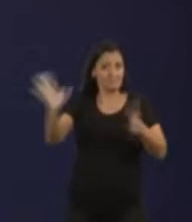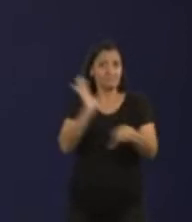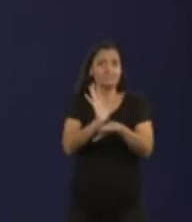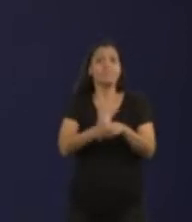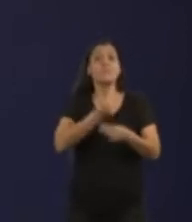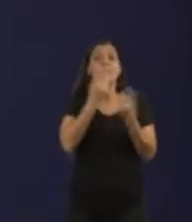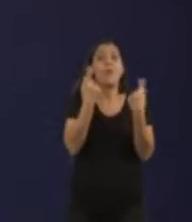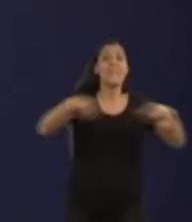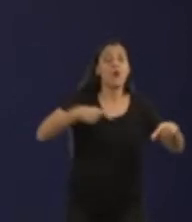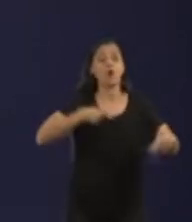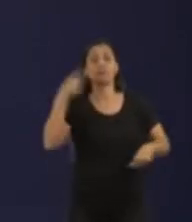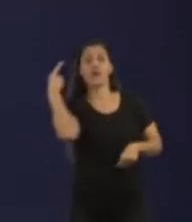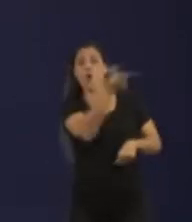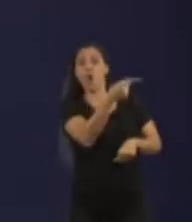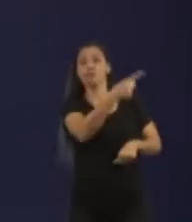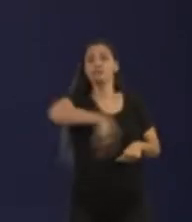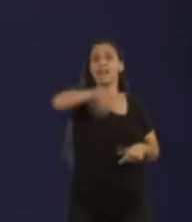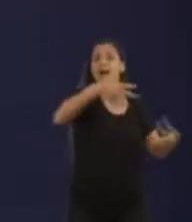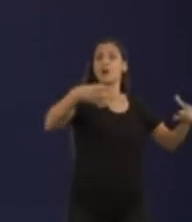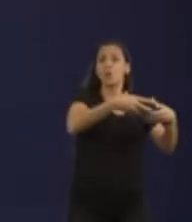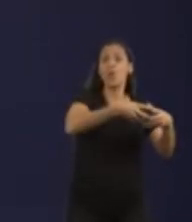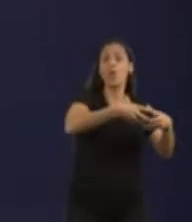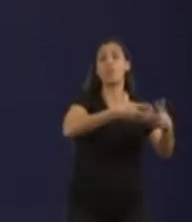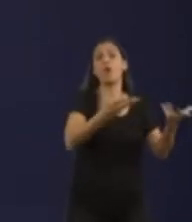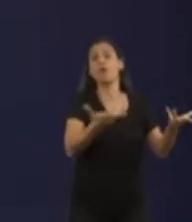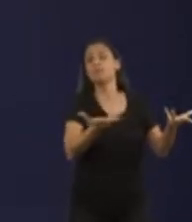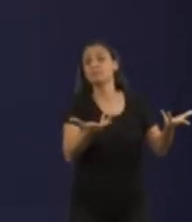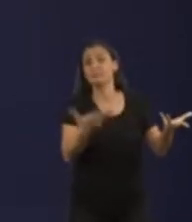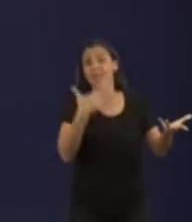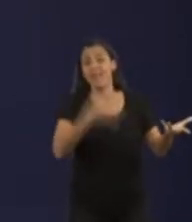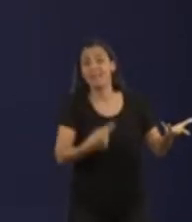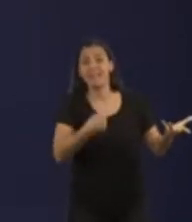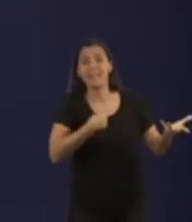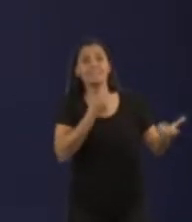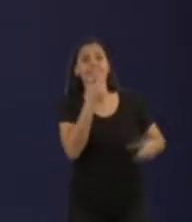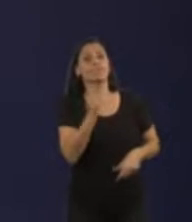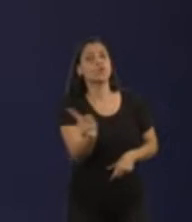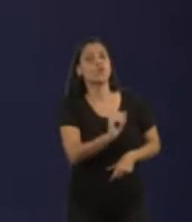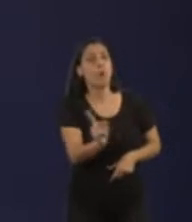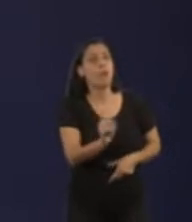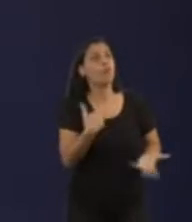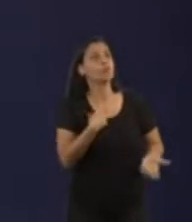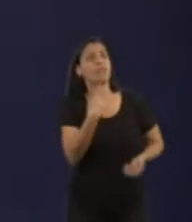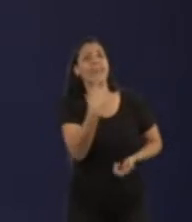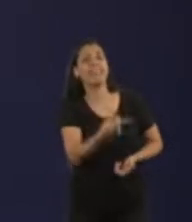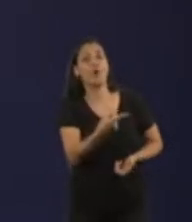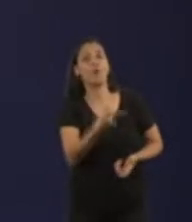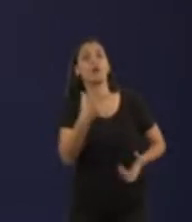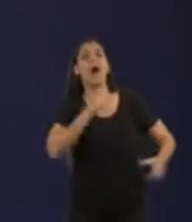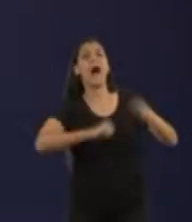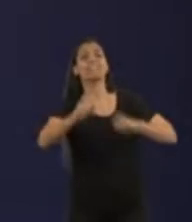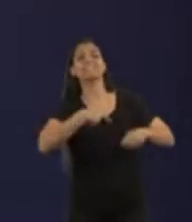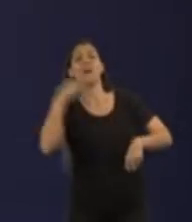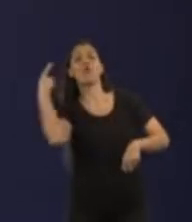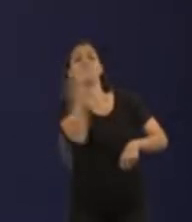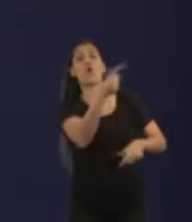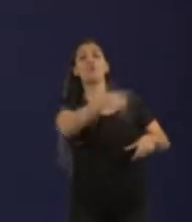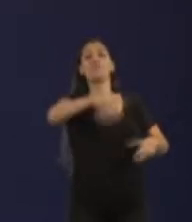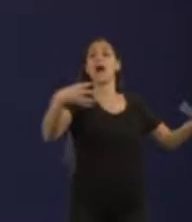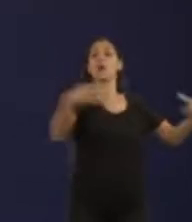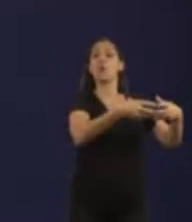atentado que haya sobre la verdad que a mí no no no me gusta definirlo como un atentado a determinado